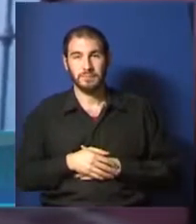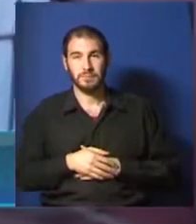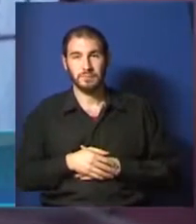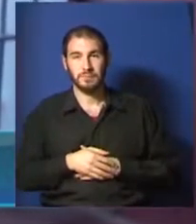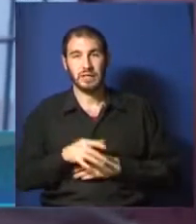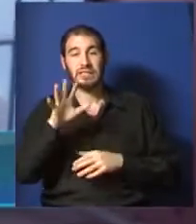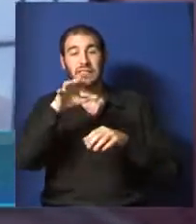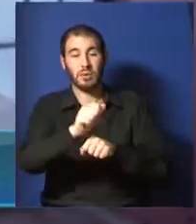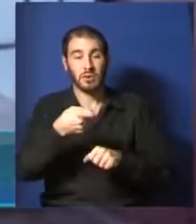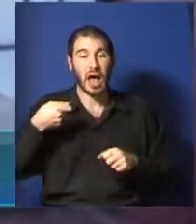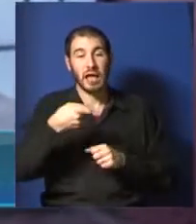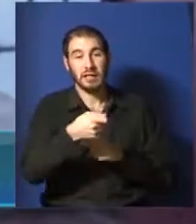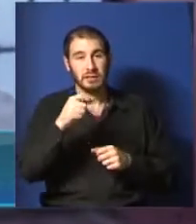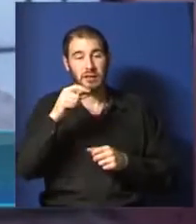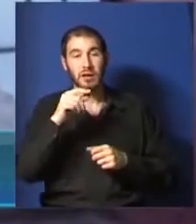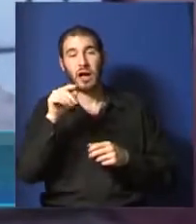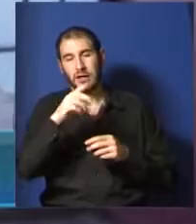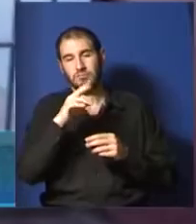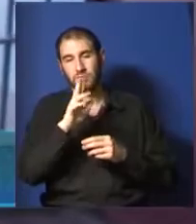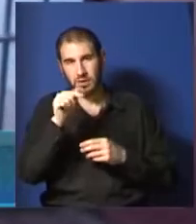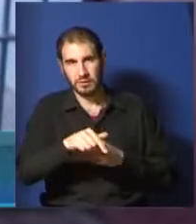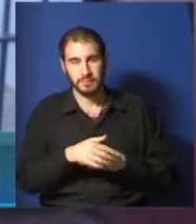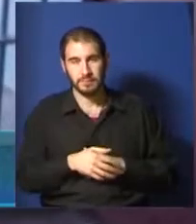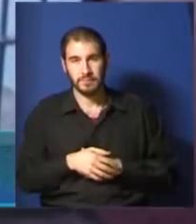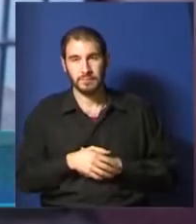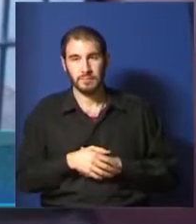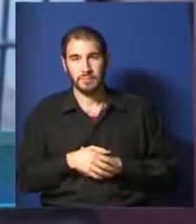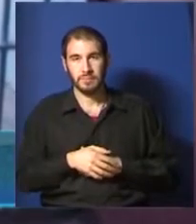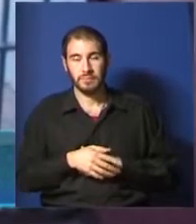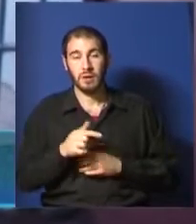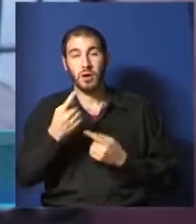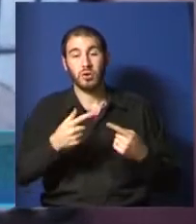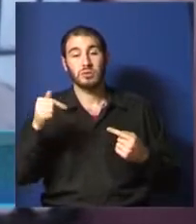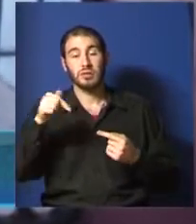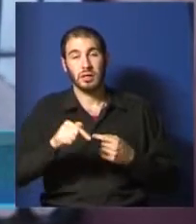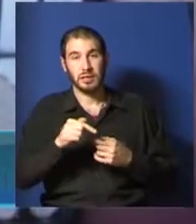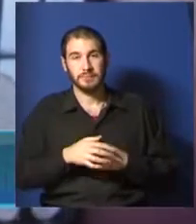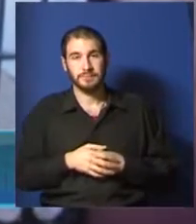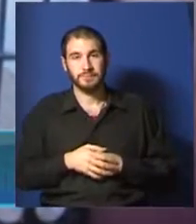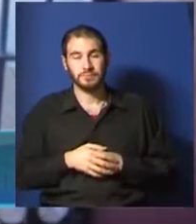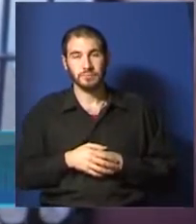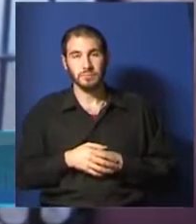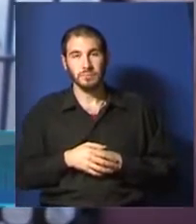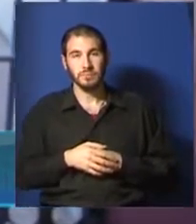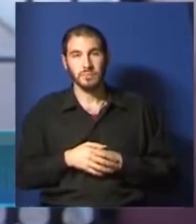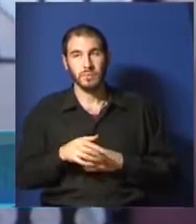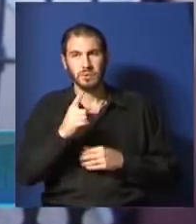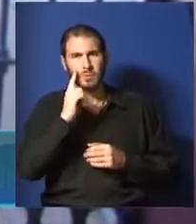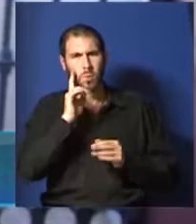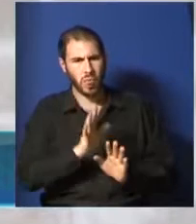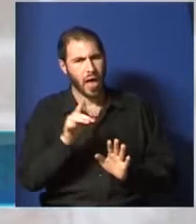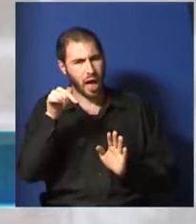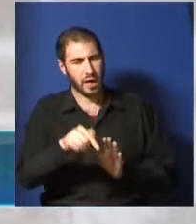el secuestro y asesinato de Axel Bloomberg. Entonces, digo, en esto hay que estar